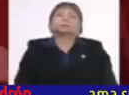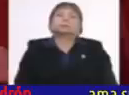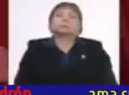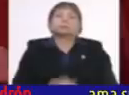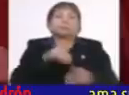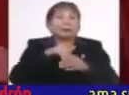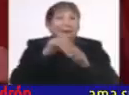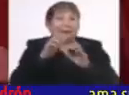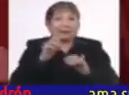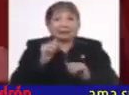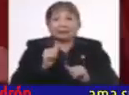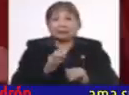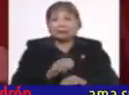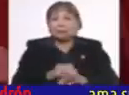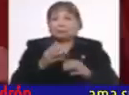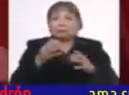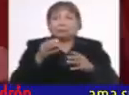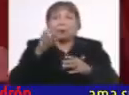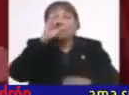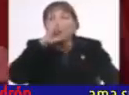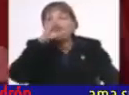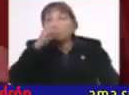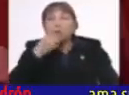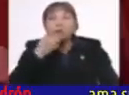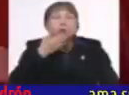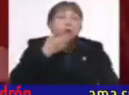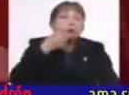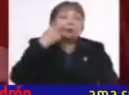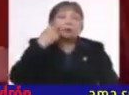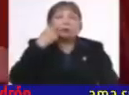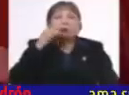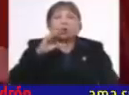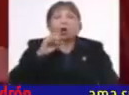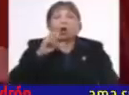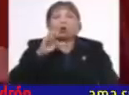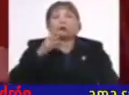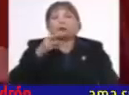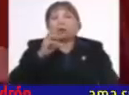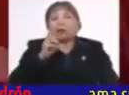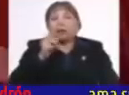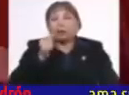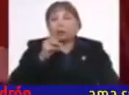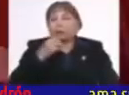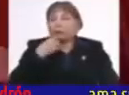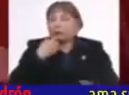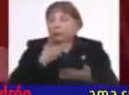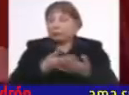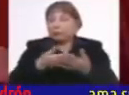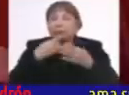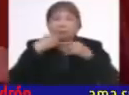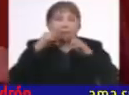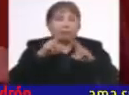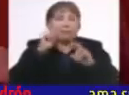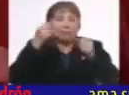en la división de búsqueda del señor corchado y estas decisiones fueron las